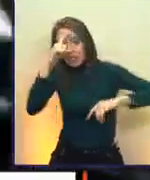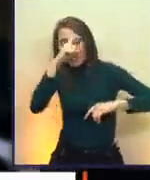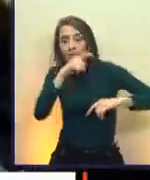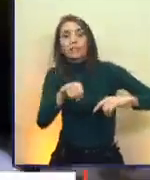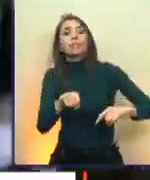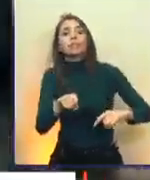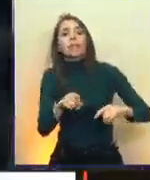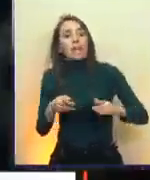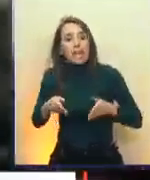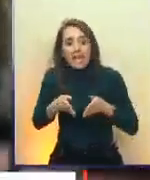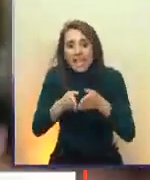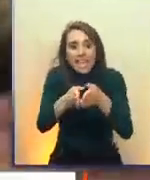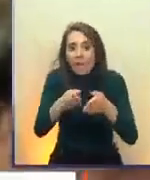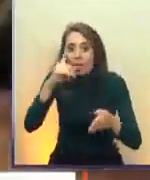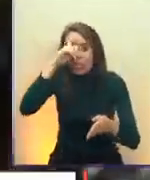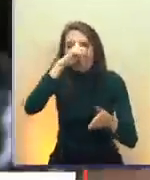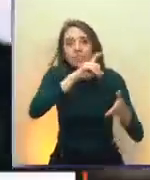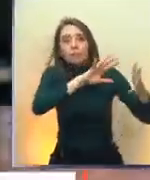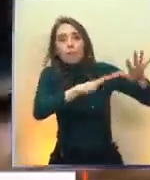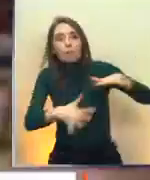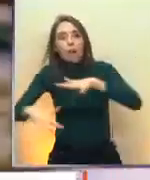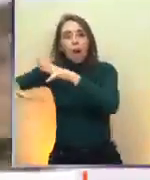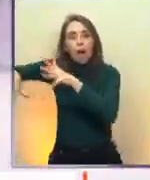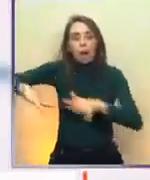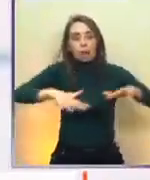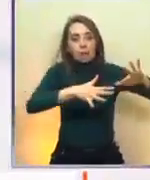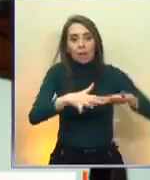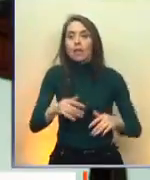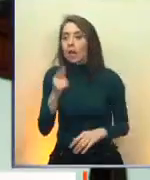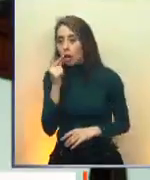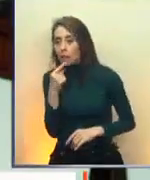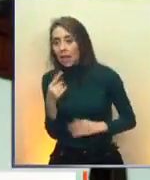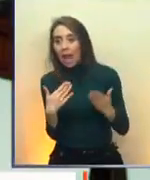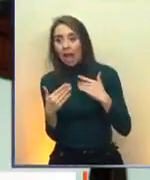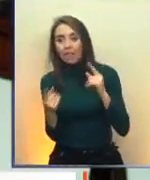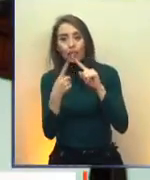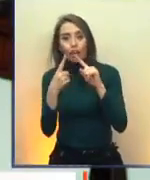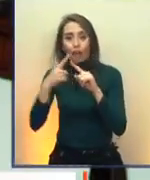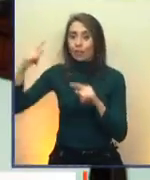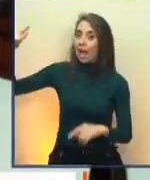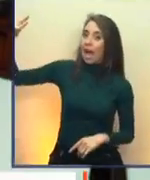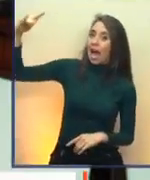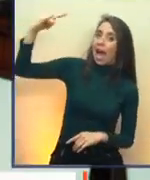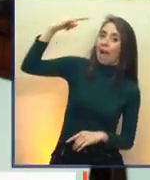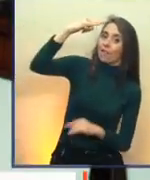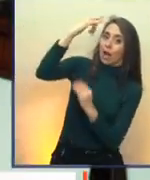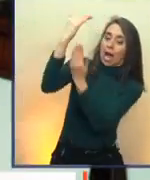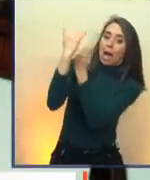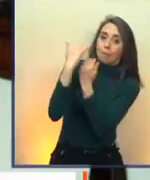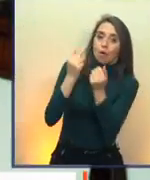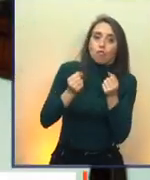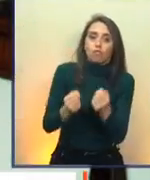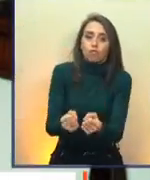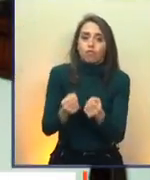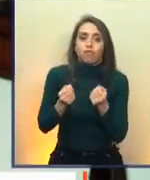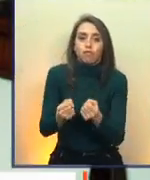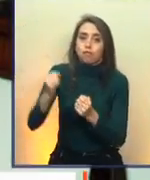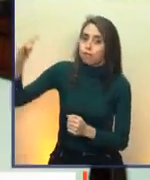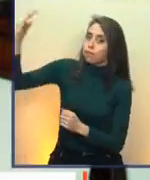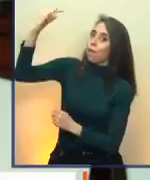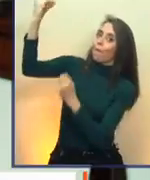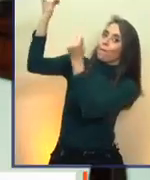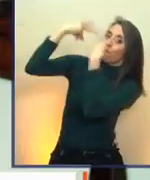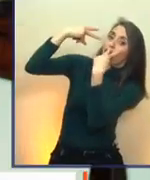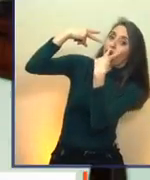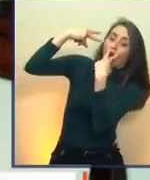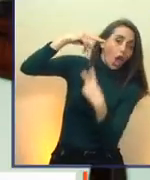corrientes marinas. Cuando era posible tomar contacto con un avión de apoyo, un Twin Otter, nos